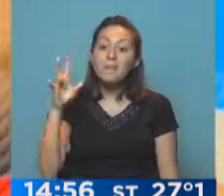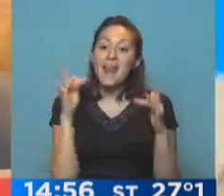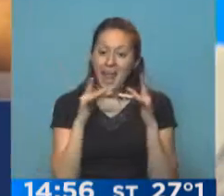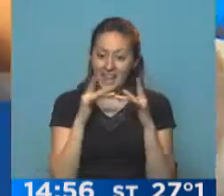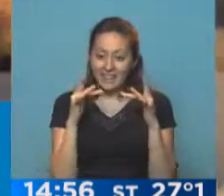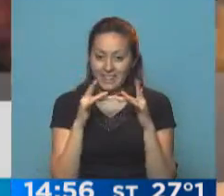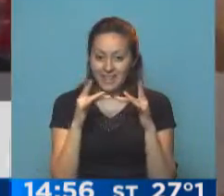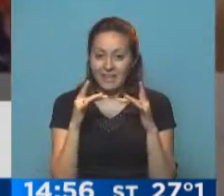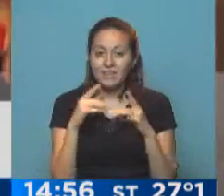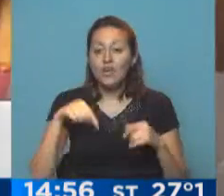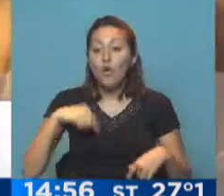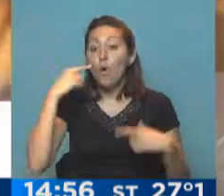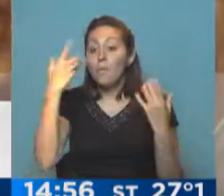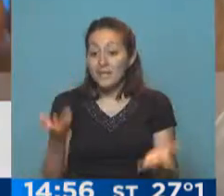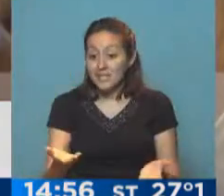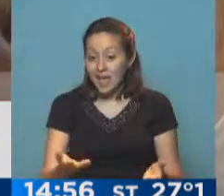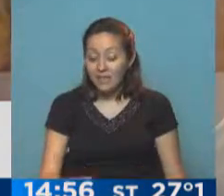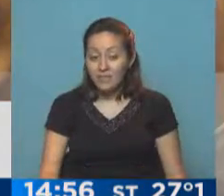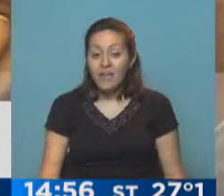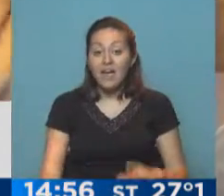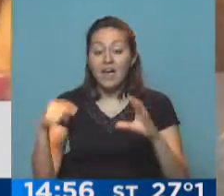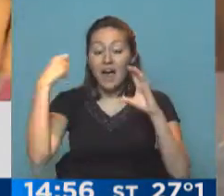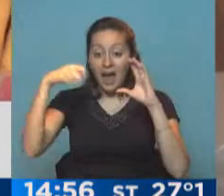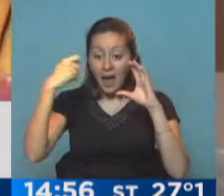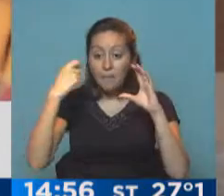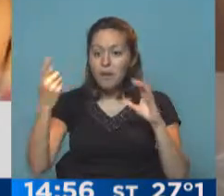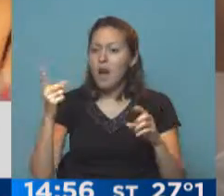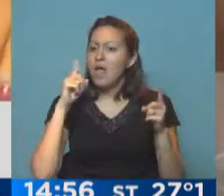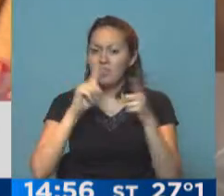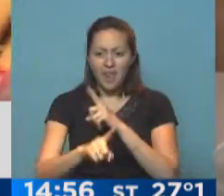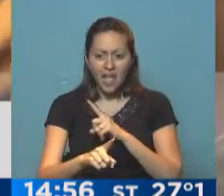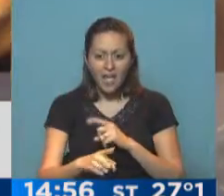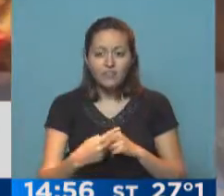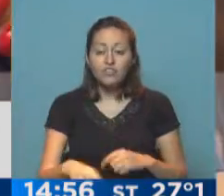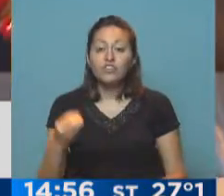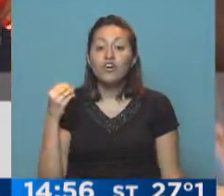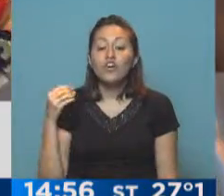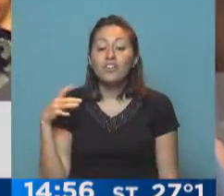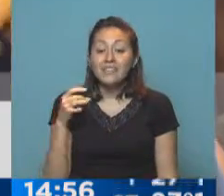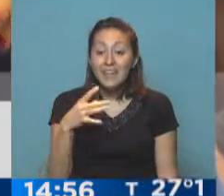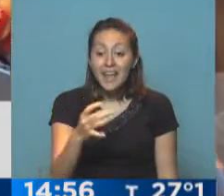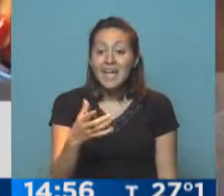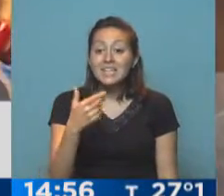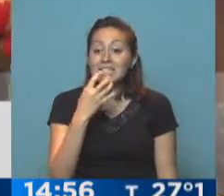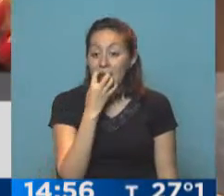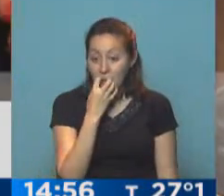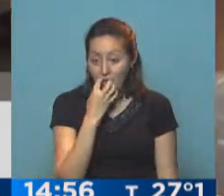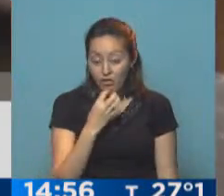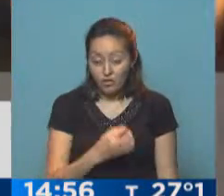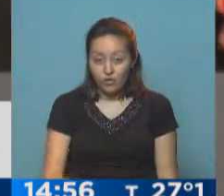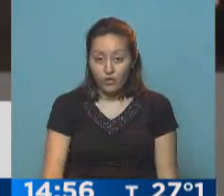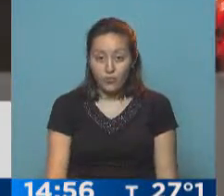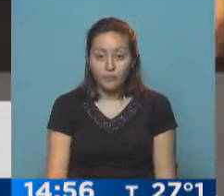estamos presentando las cámaras en vivo de la línea Sarmiento. Es